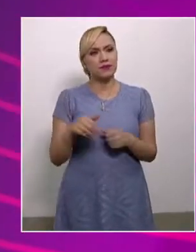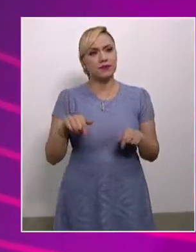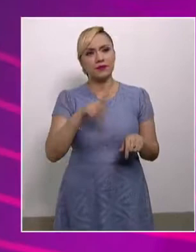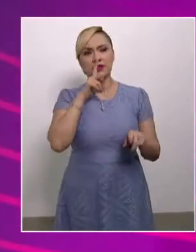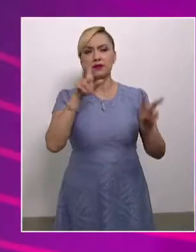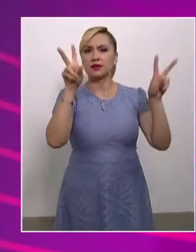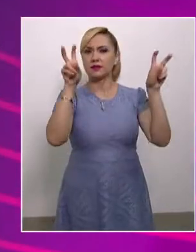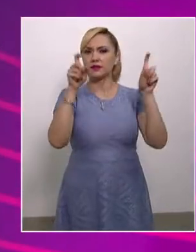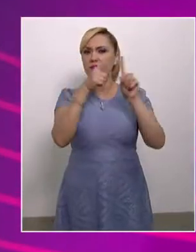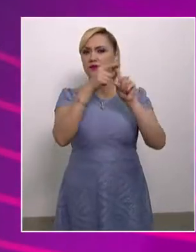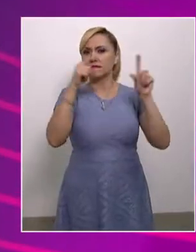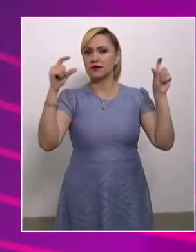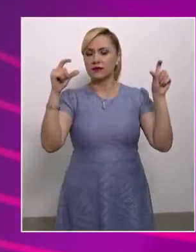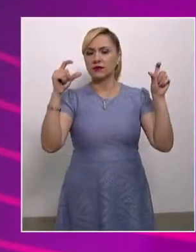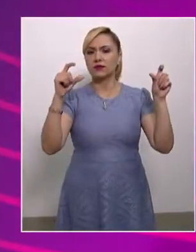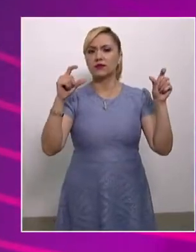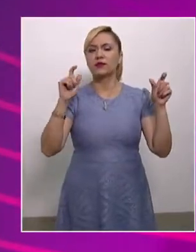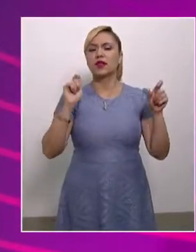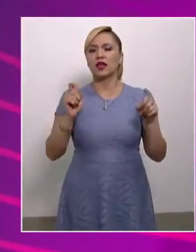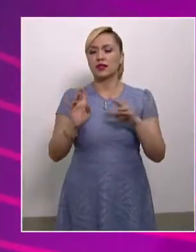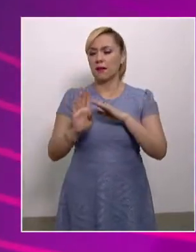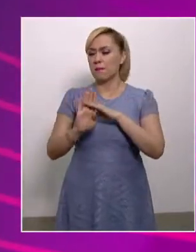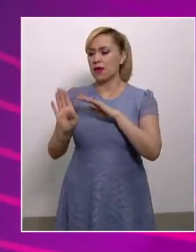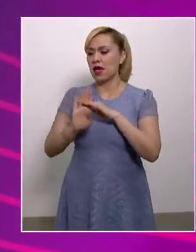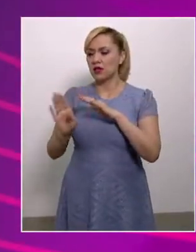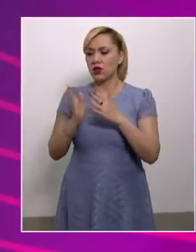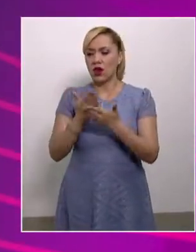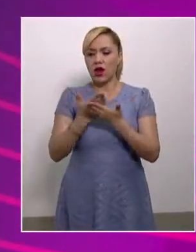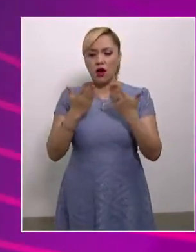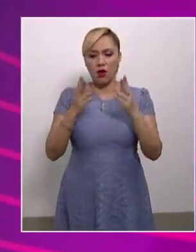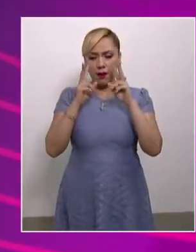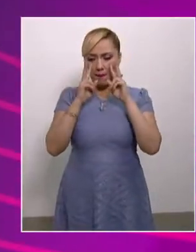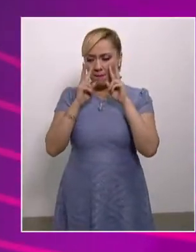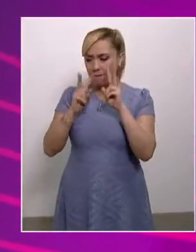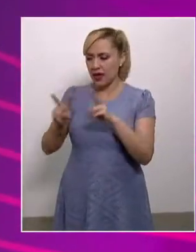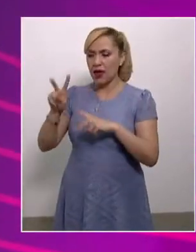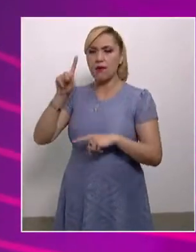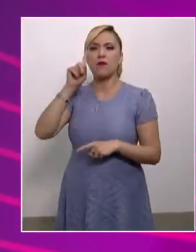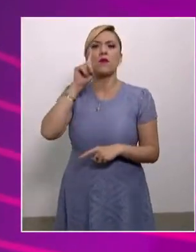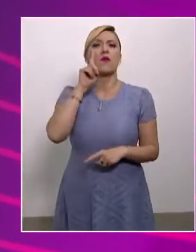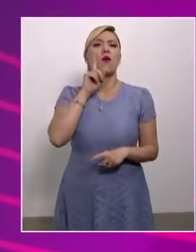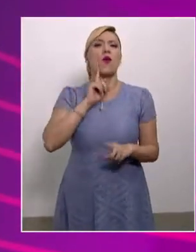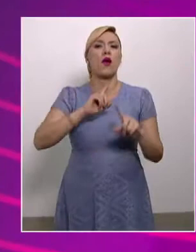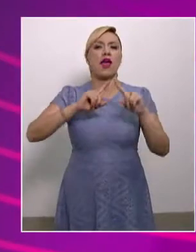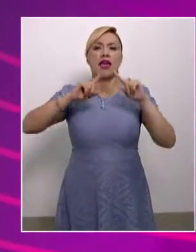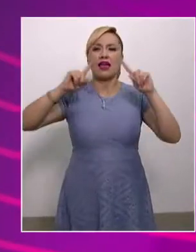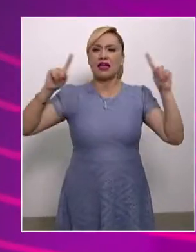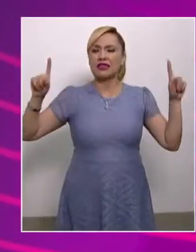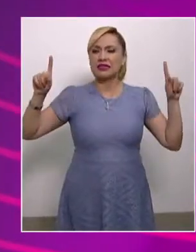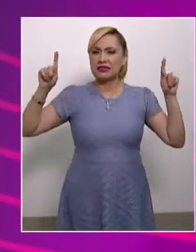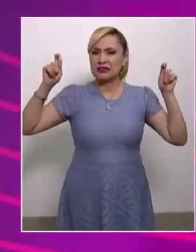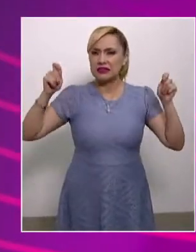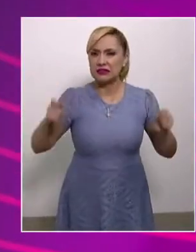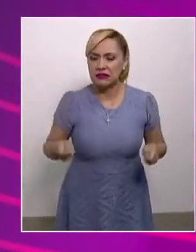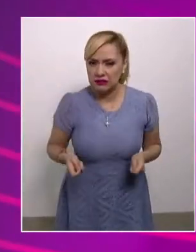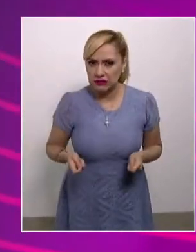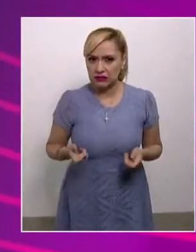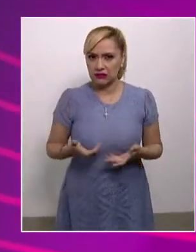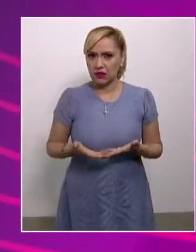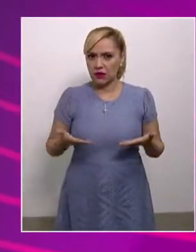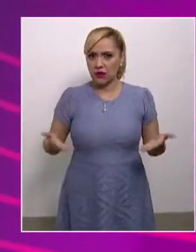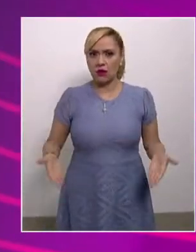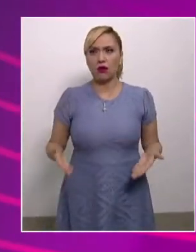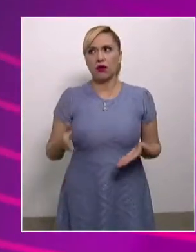¿no? La feminización de la migración, que uno diría, eso es lo que está ocurriendo ahora. Hablábamos fuera del aire de que